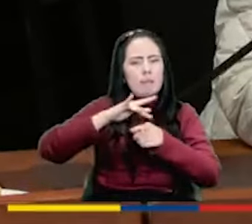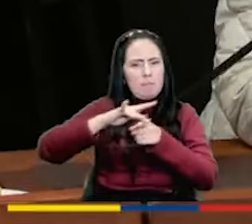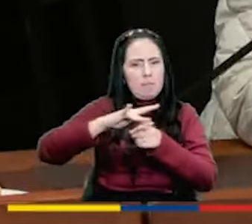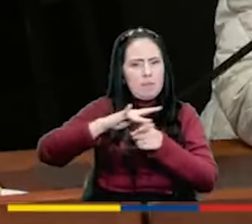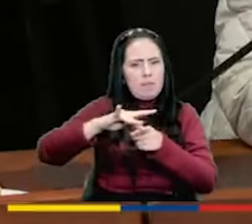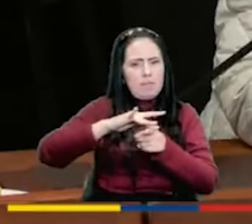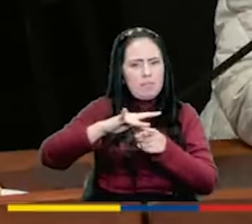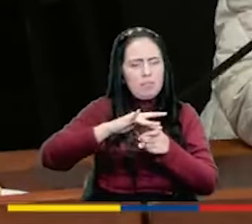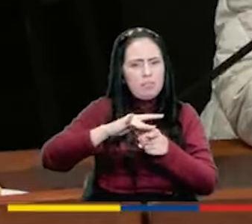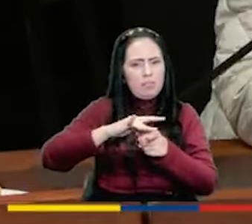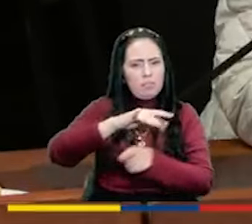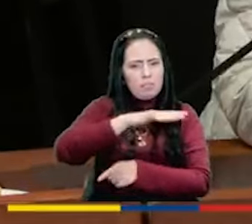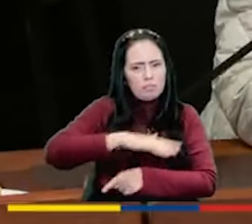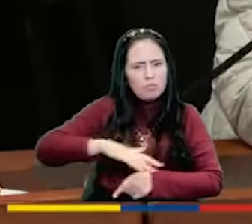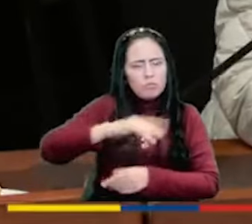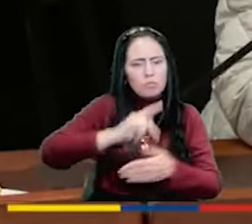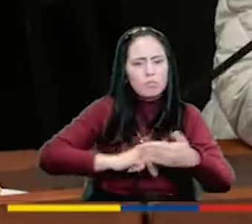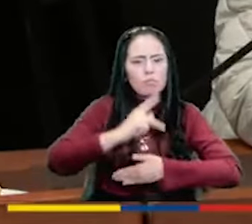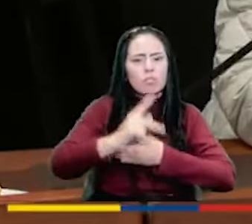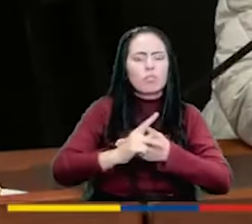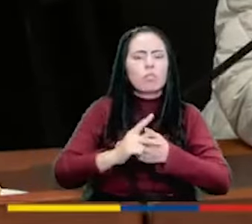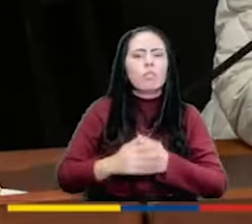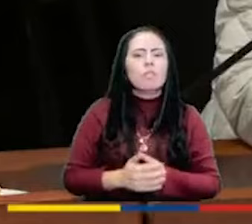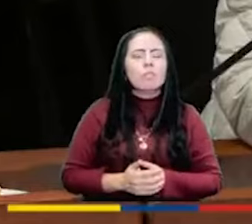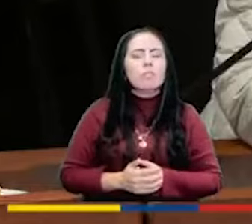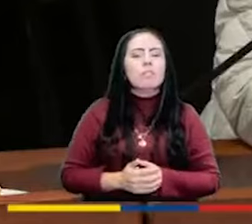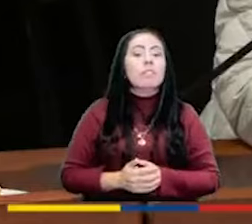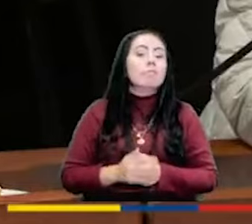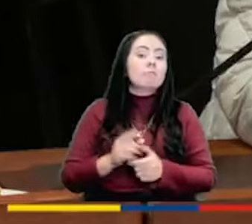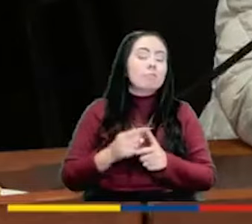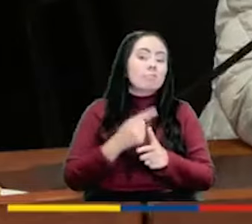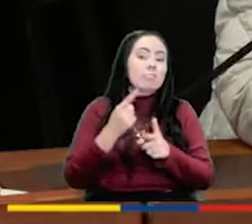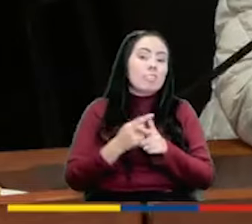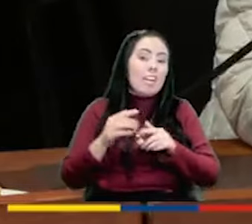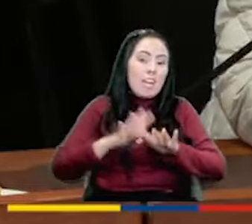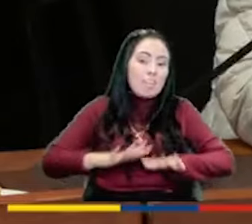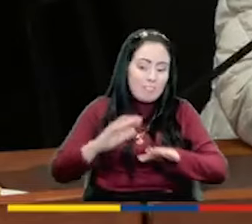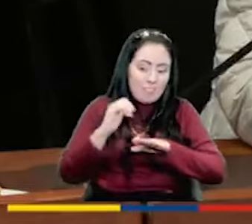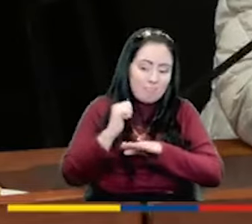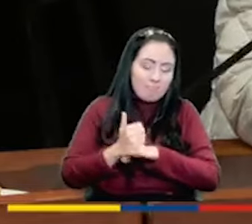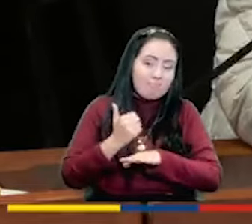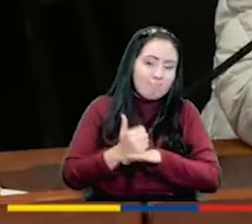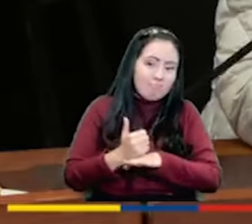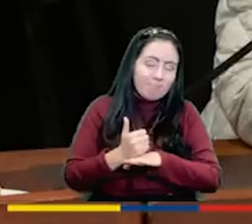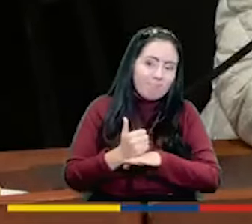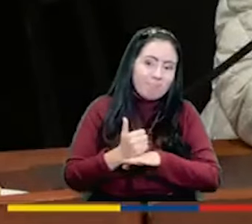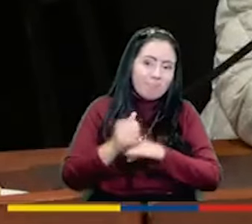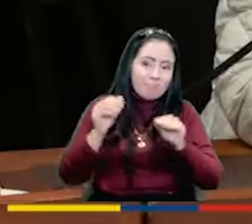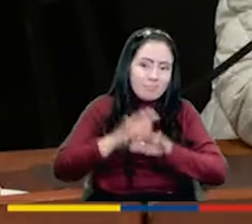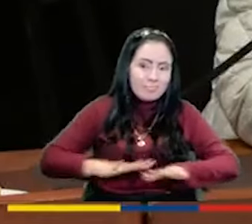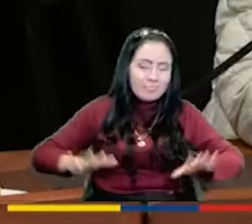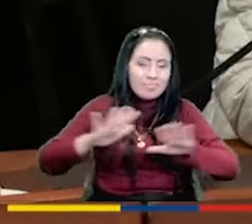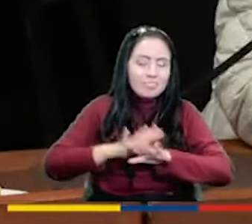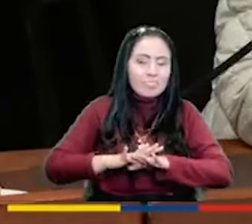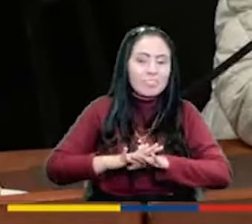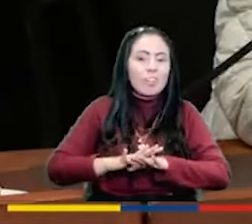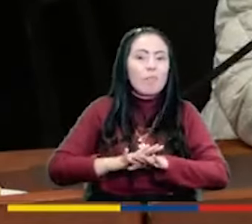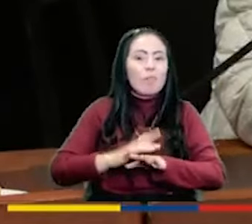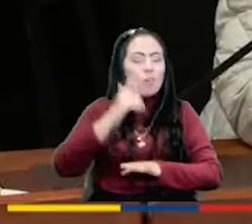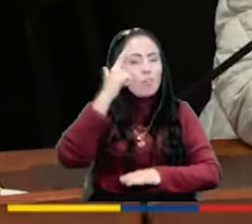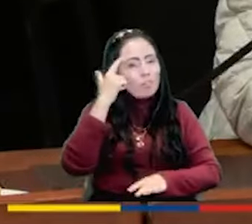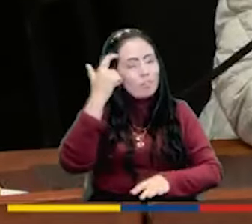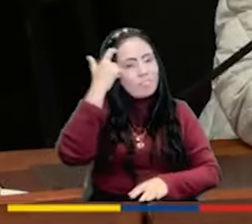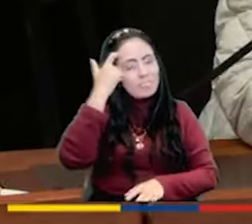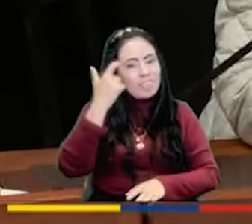implementación de los proyectos. Y entonces ahí hay una tarea pues de nosotros como gobierno que la hemos